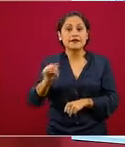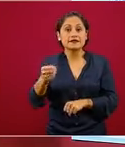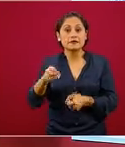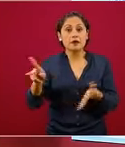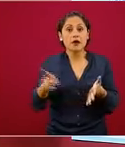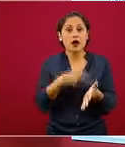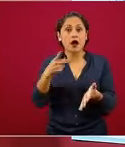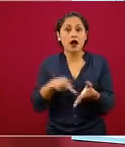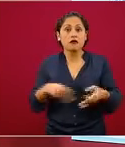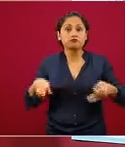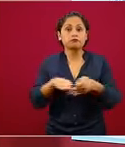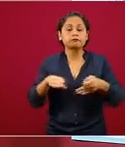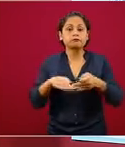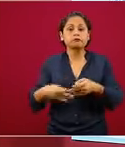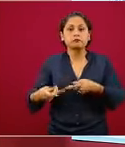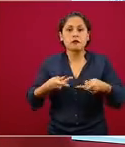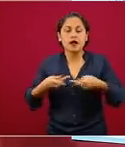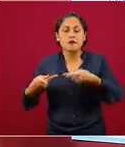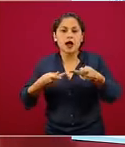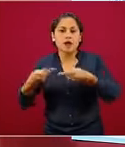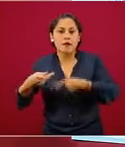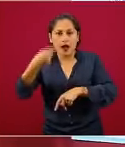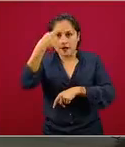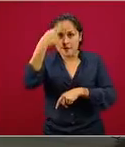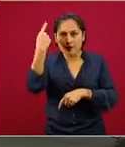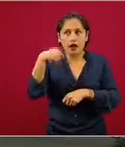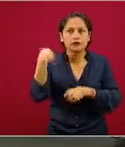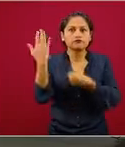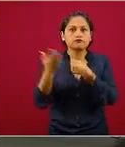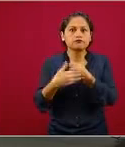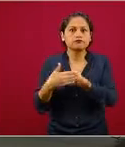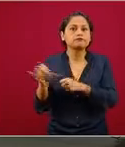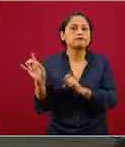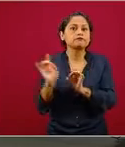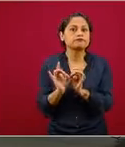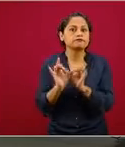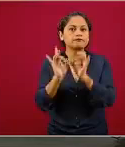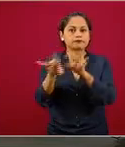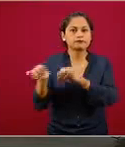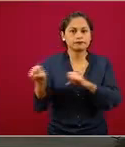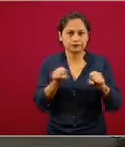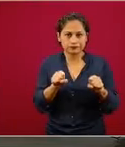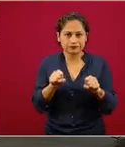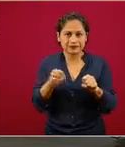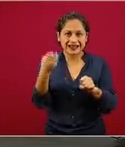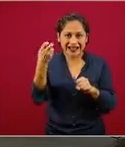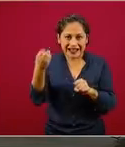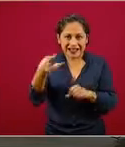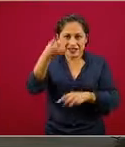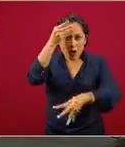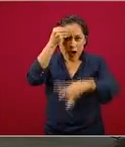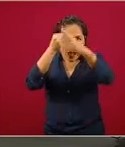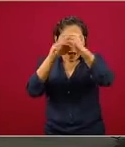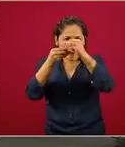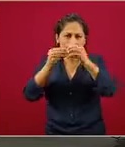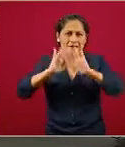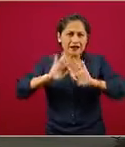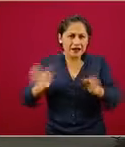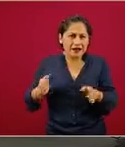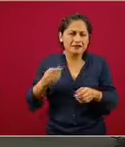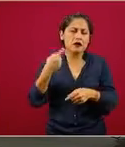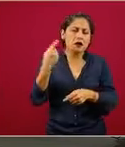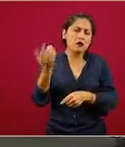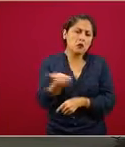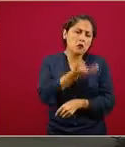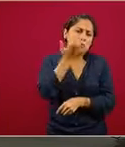nuestra vida pública. Entonces, es semejante a lo que tenemos que incorporar en términos de medidas higiénicas, medidas básicas